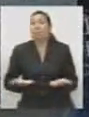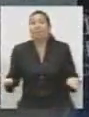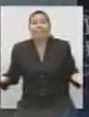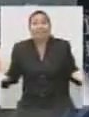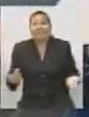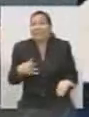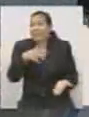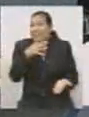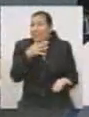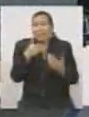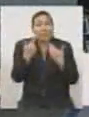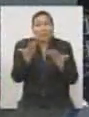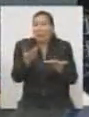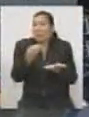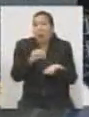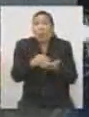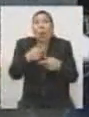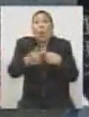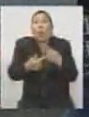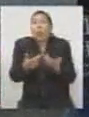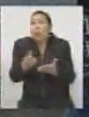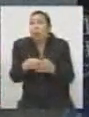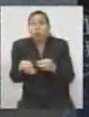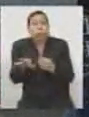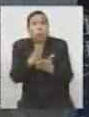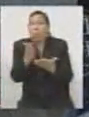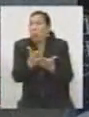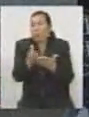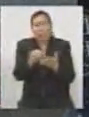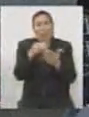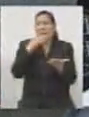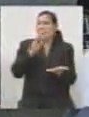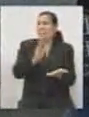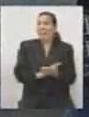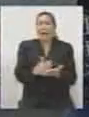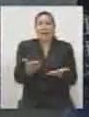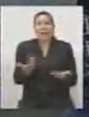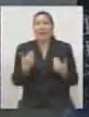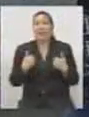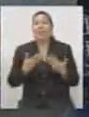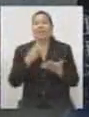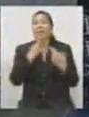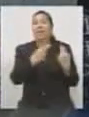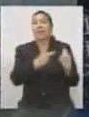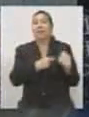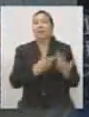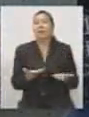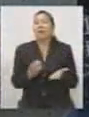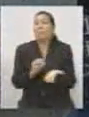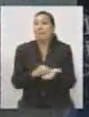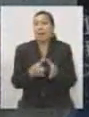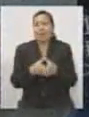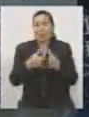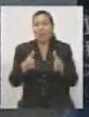el río. Esta es una perla, no sabemos si hay un collar completo de sentencias. Entonces, hay una responsabilidad